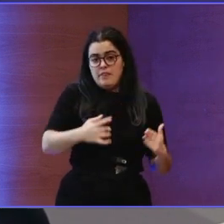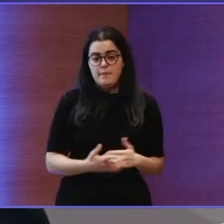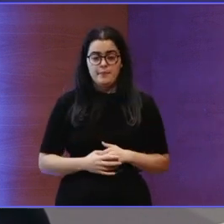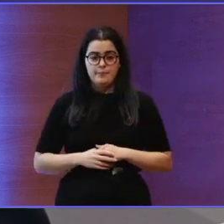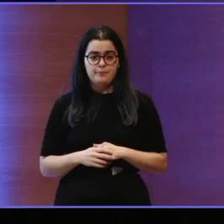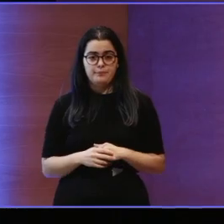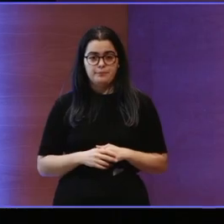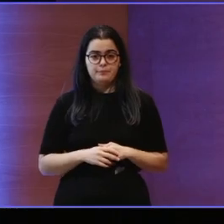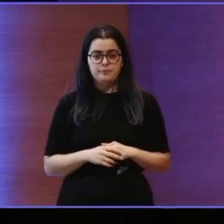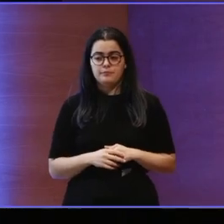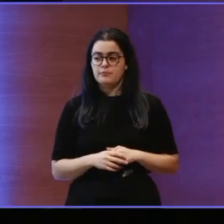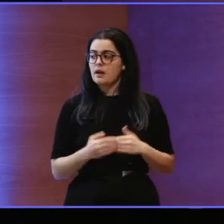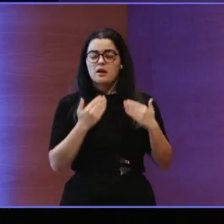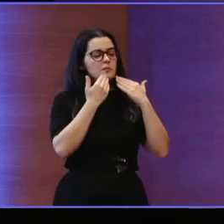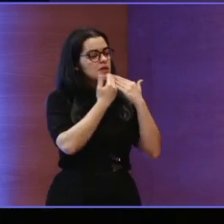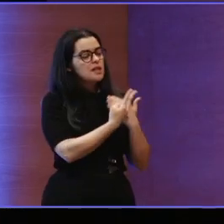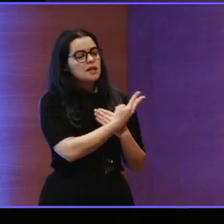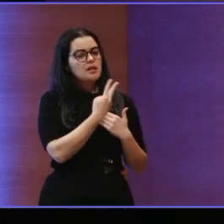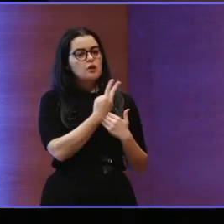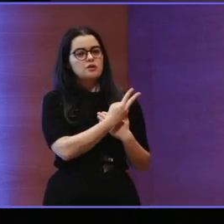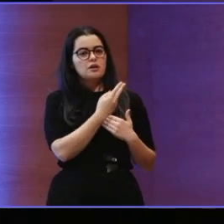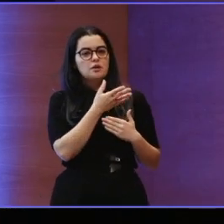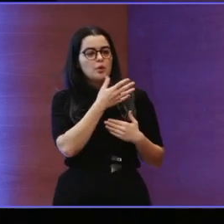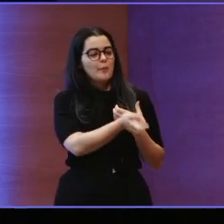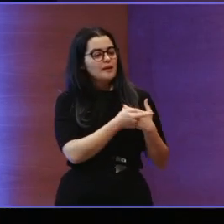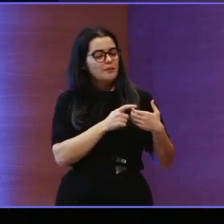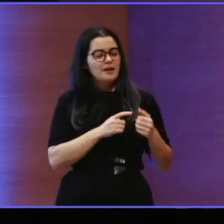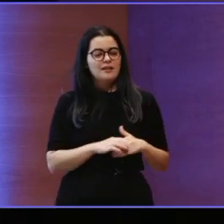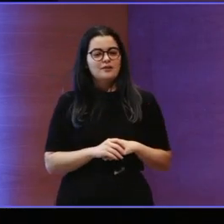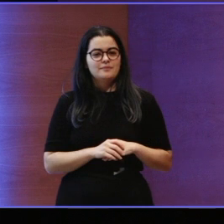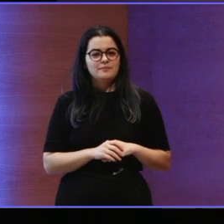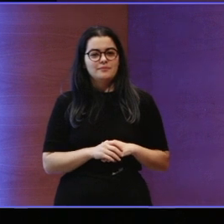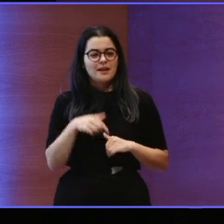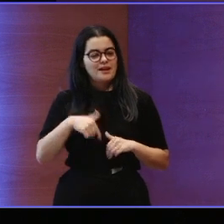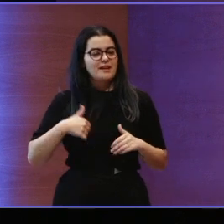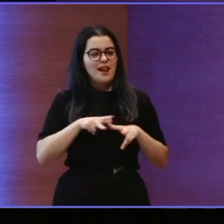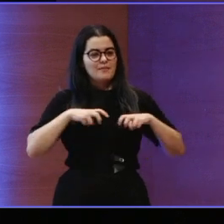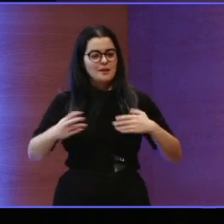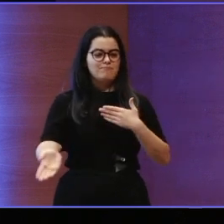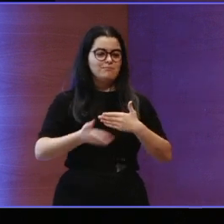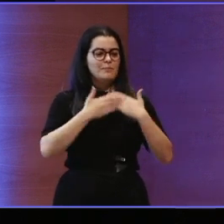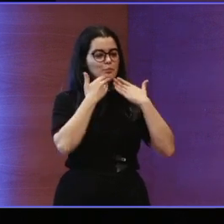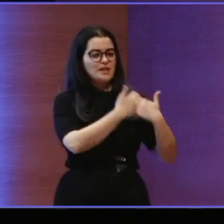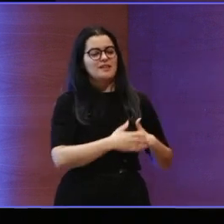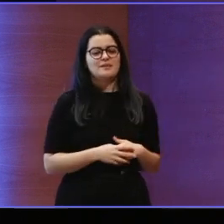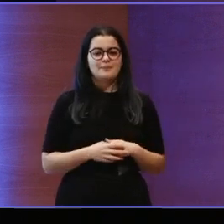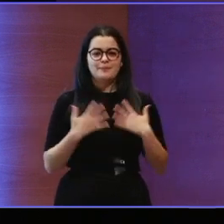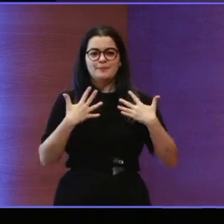vivienda Muchas gracias a los tres por vuestra participación y aquí cerramos la mesa Muchas